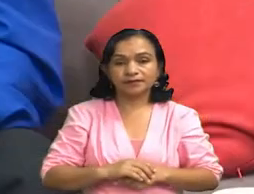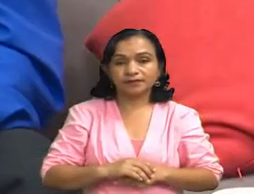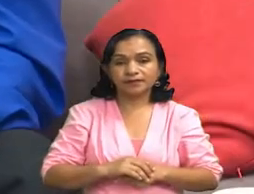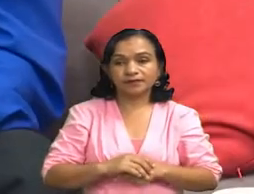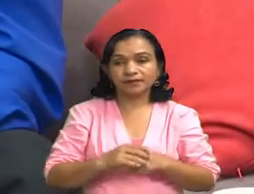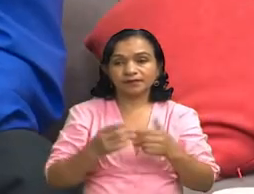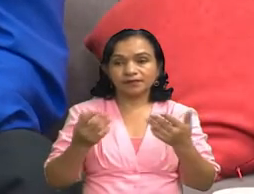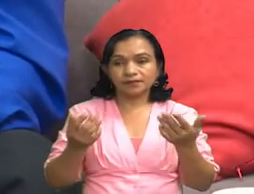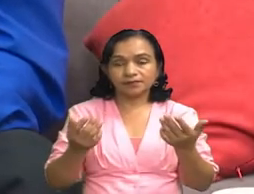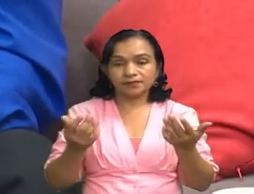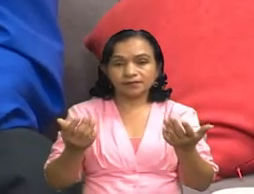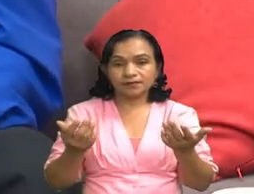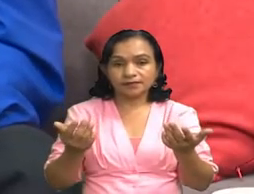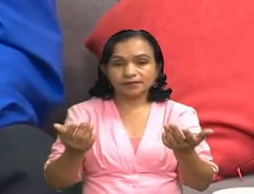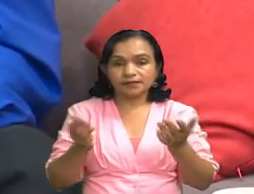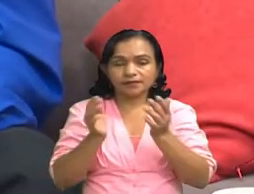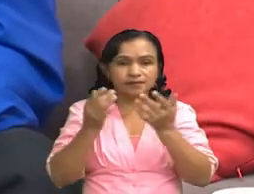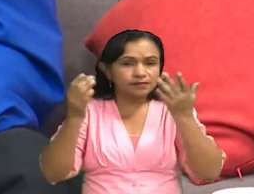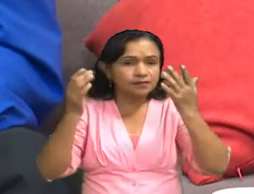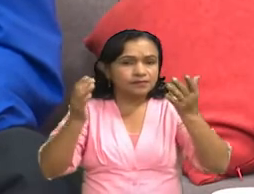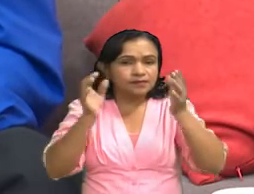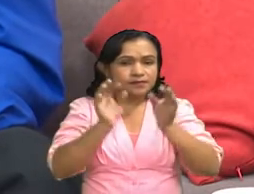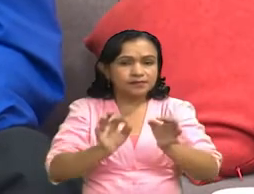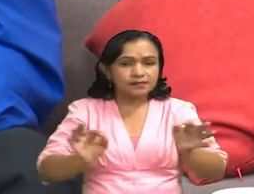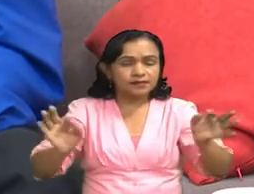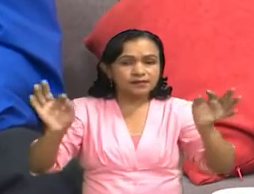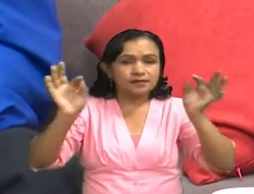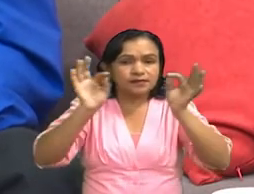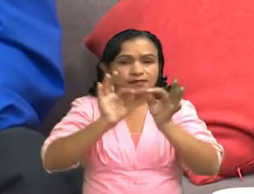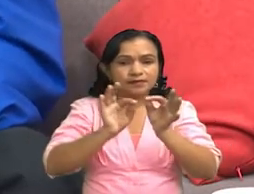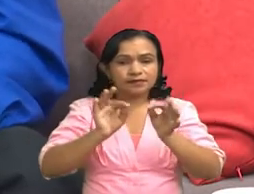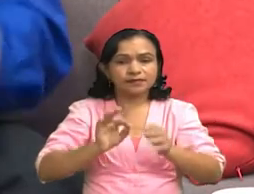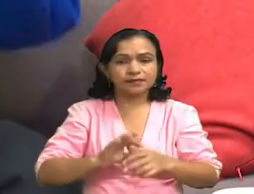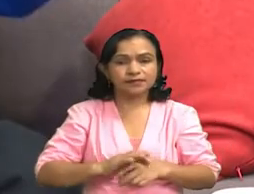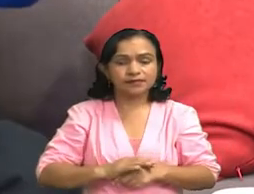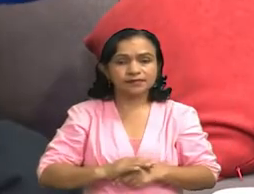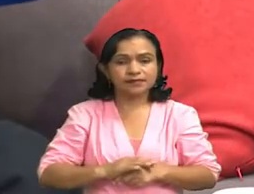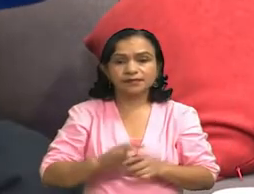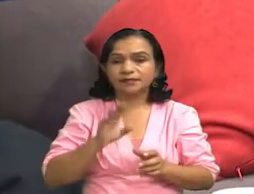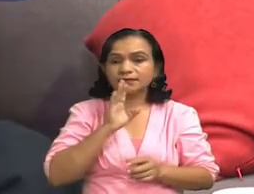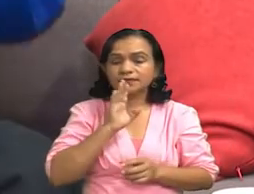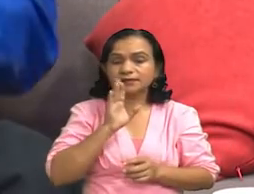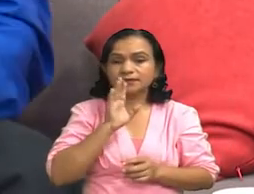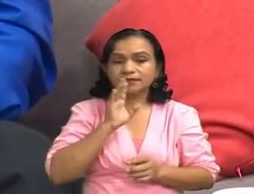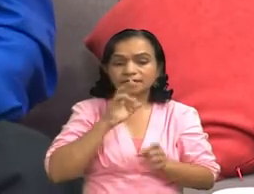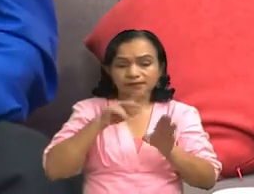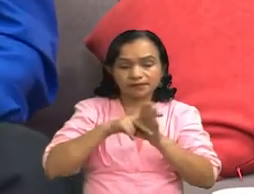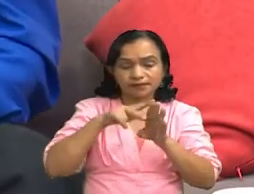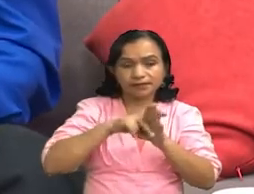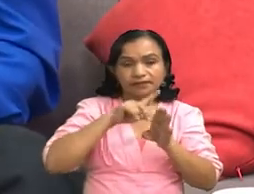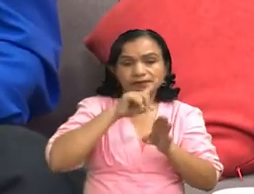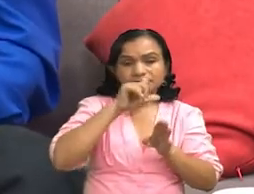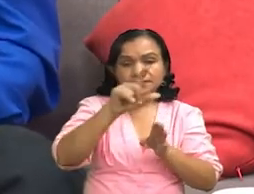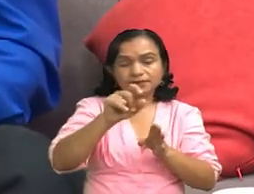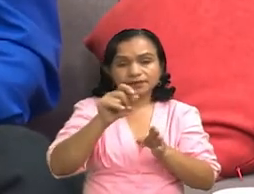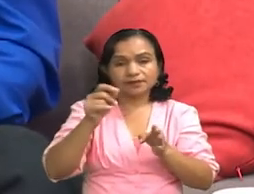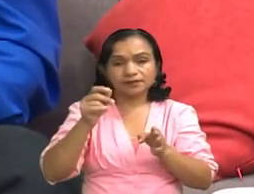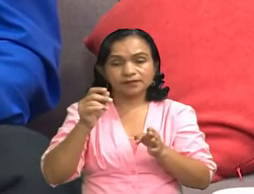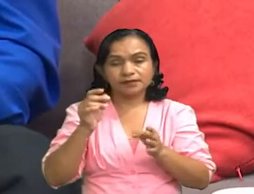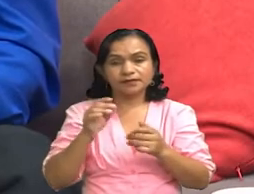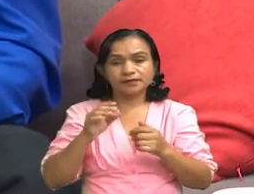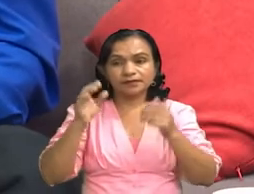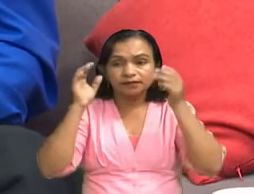hay cosas muy interesantes. Por favor. Sobre la marca. Cuando decimos finca registrada, imagínate, en la